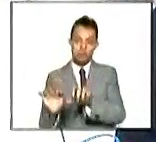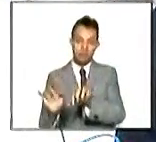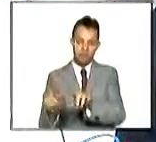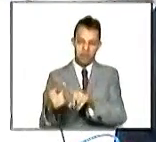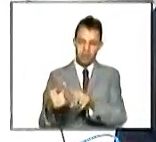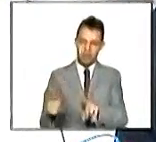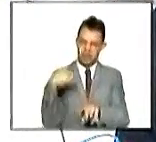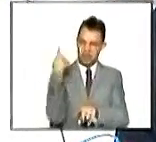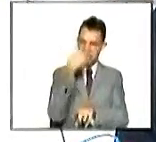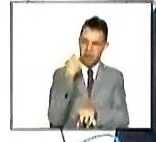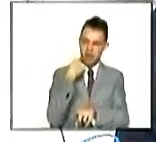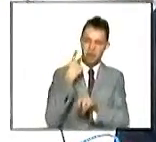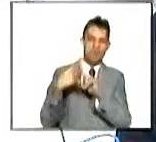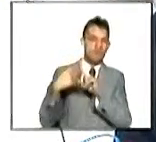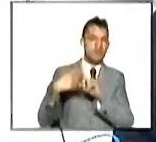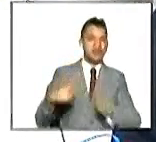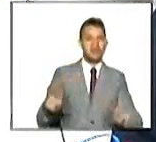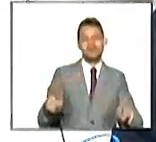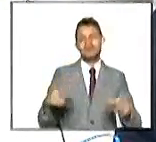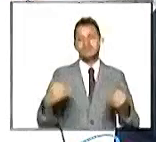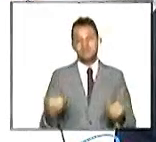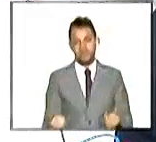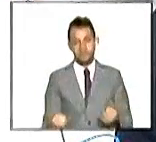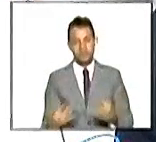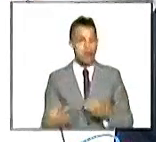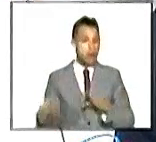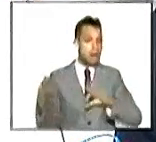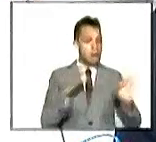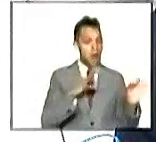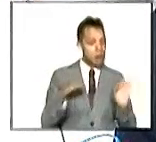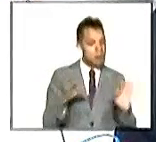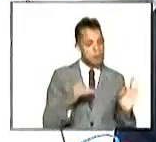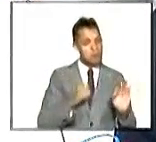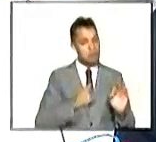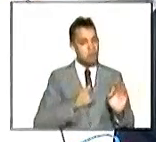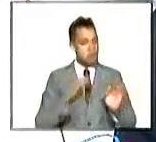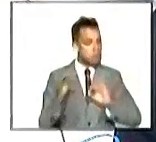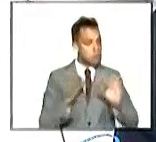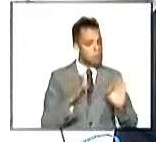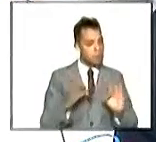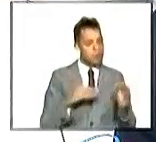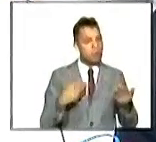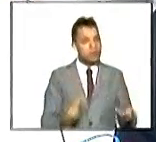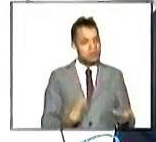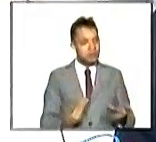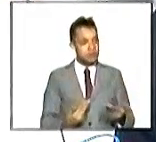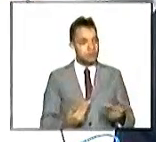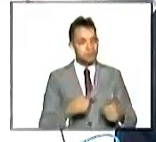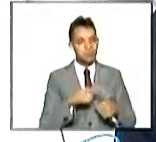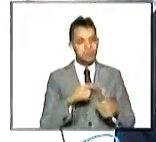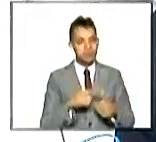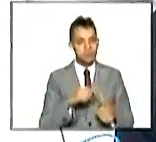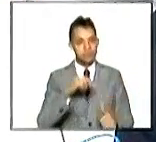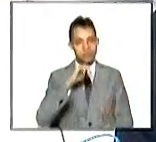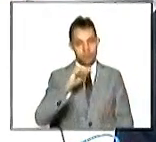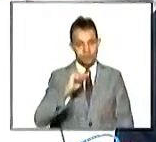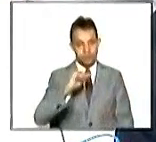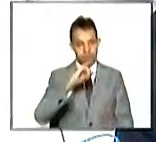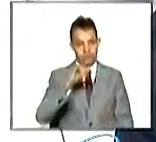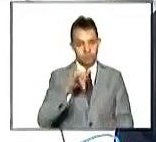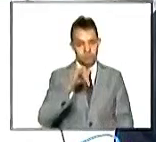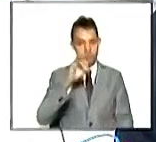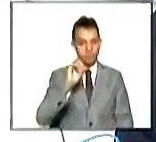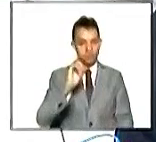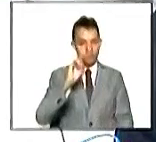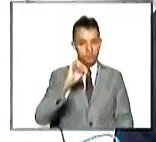Entonces, es muy importante. Ahora, uno puede prepararse un poco con muchas cosas. Una de esas es la ingesta de ajonjolí, que tiene muy buena